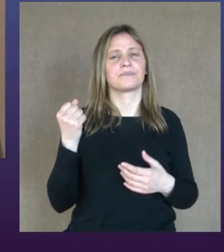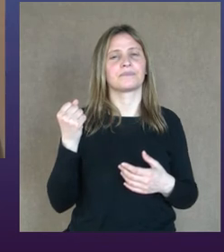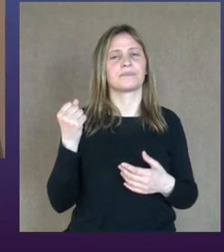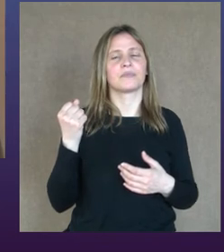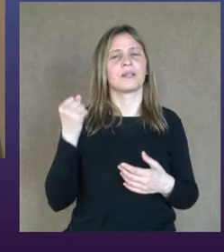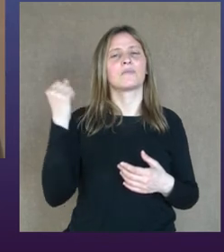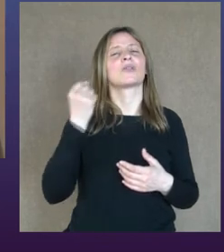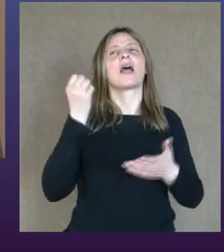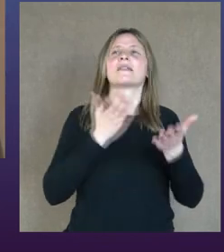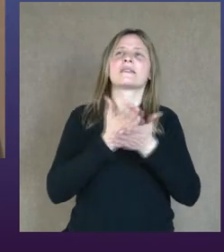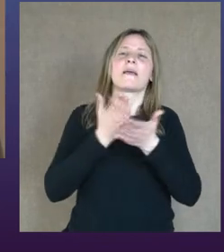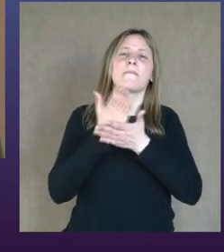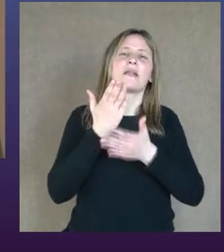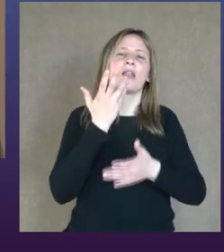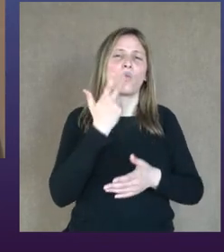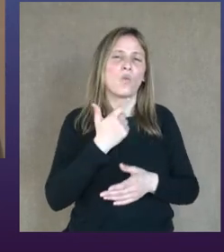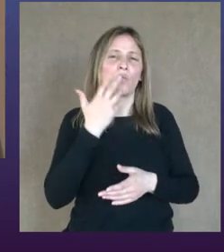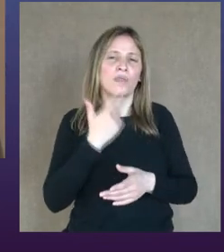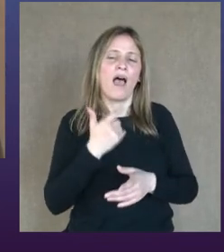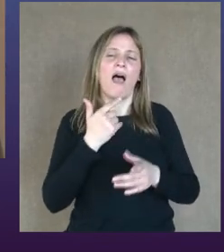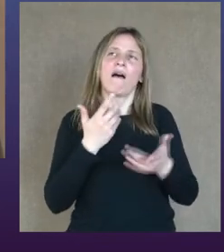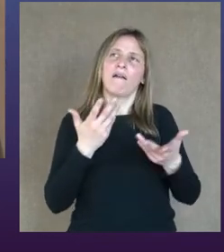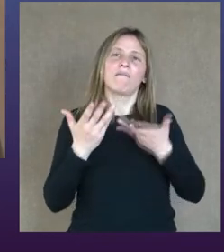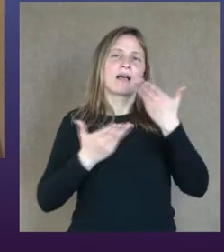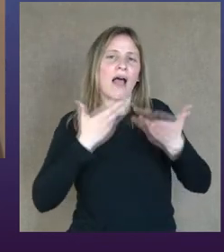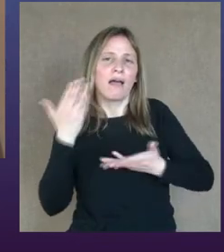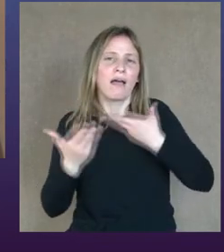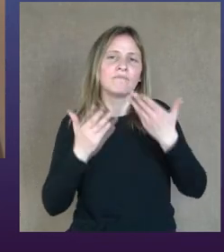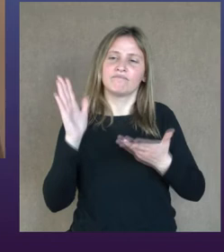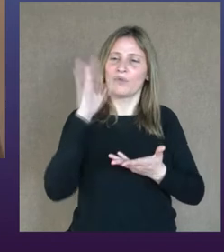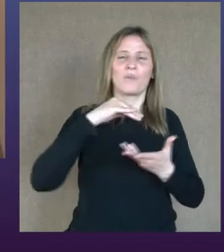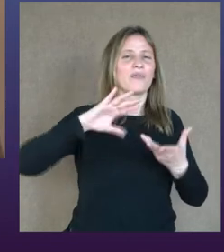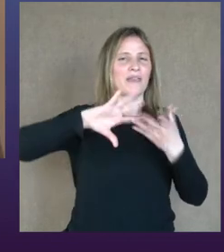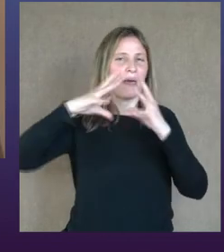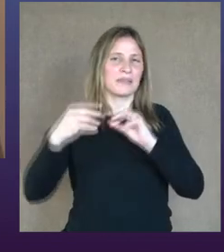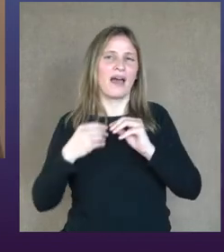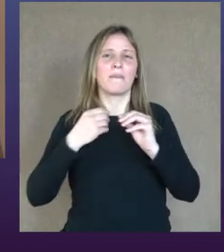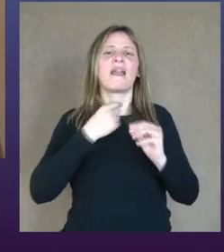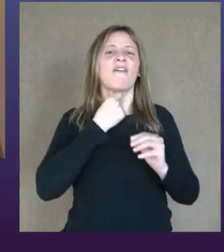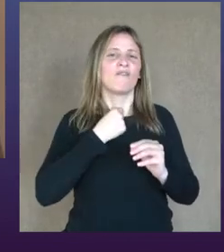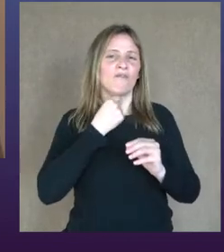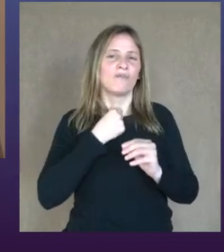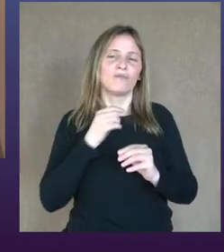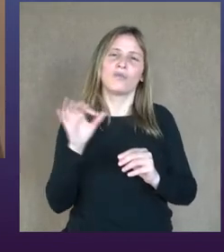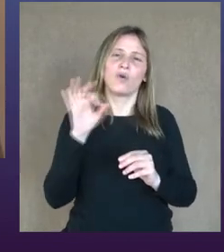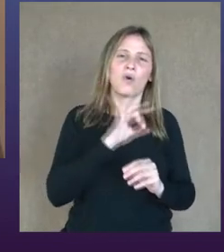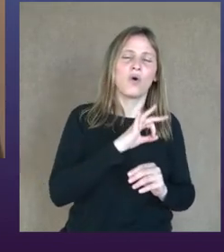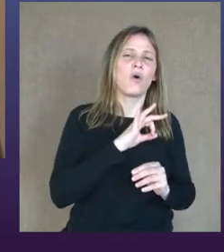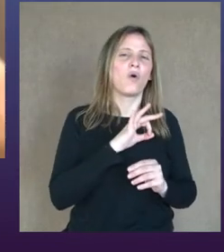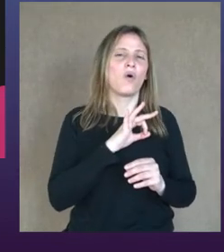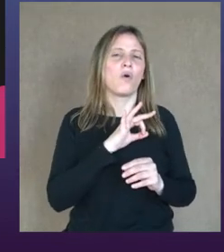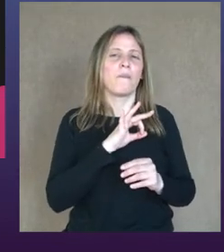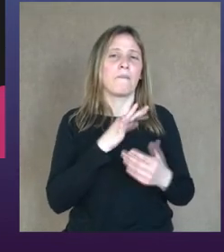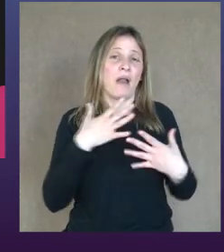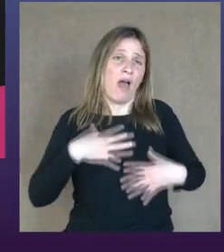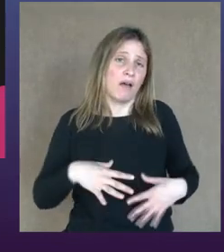Uno siempre le gustan repertorios que a veces no son adaptados para nuestras cuerdas vocales o para